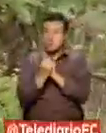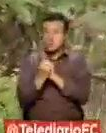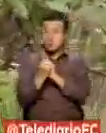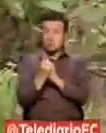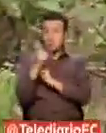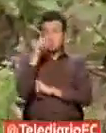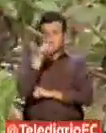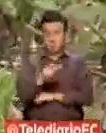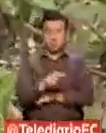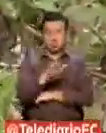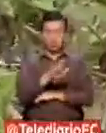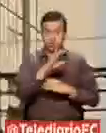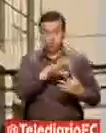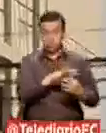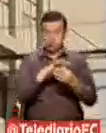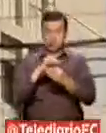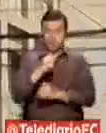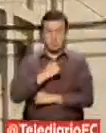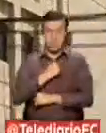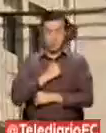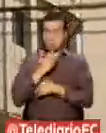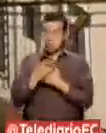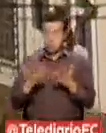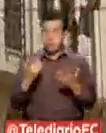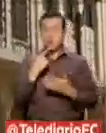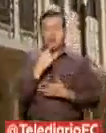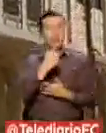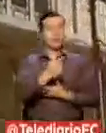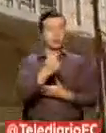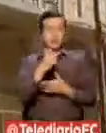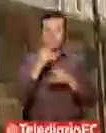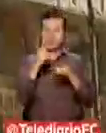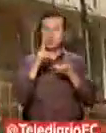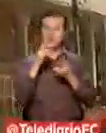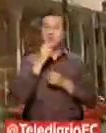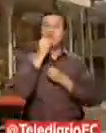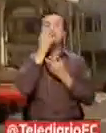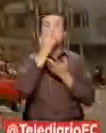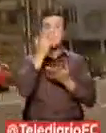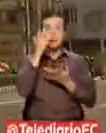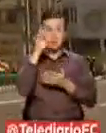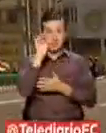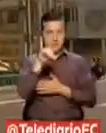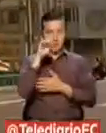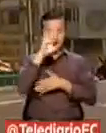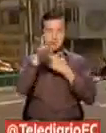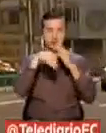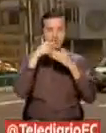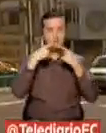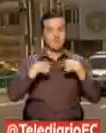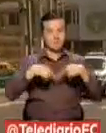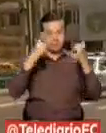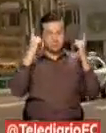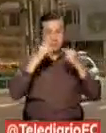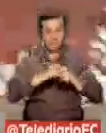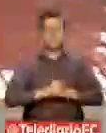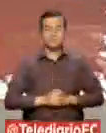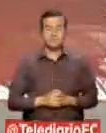que el sospechoso pertenecía. Pero nos señalaron que darán declaraciones este martes. Valeria Villarroel,